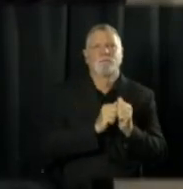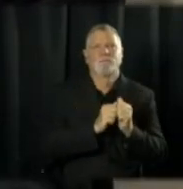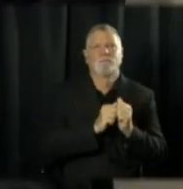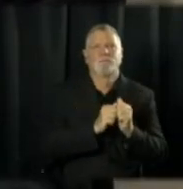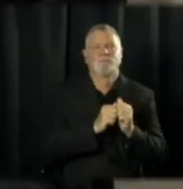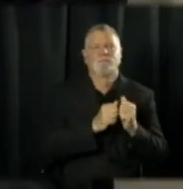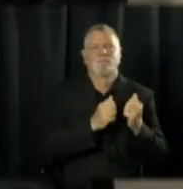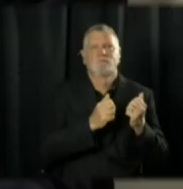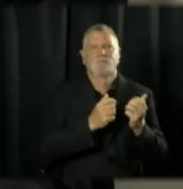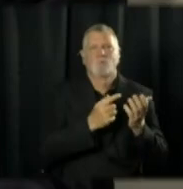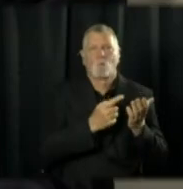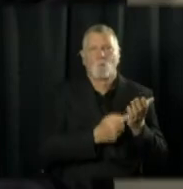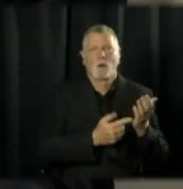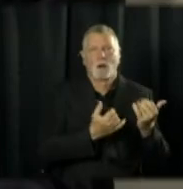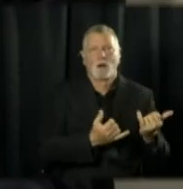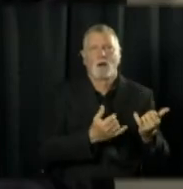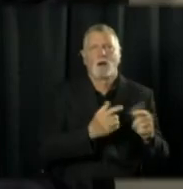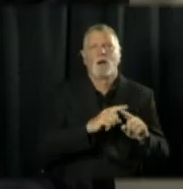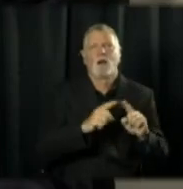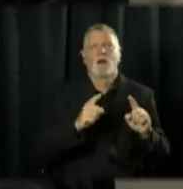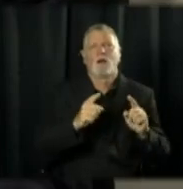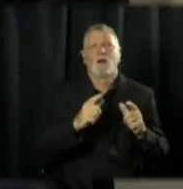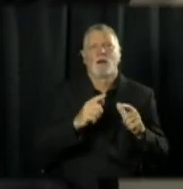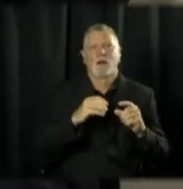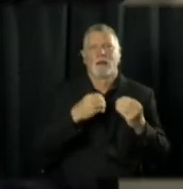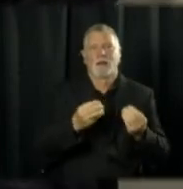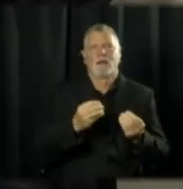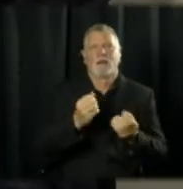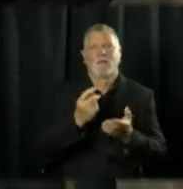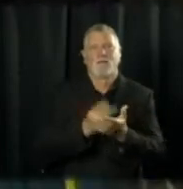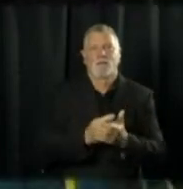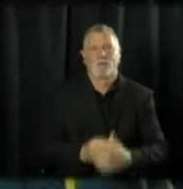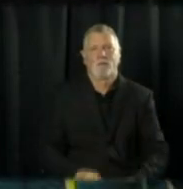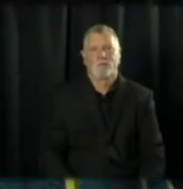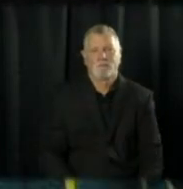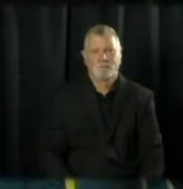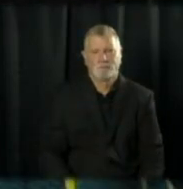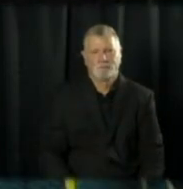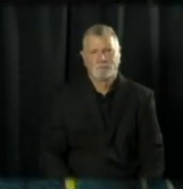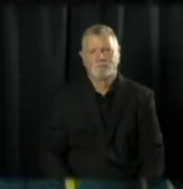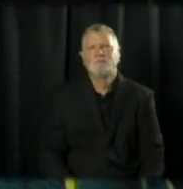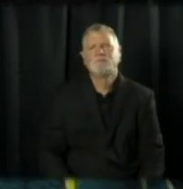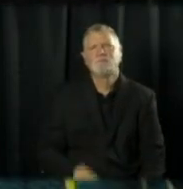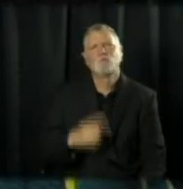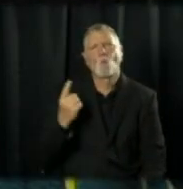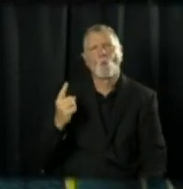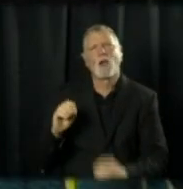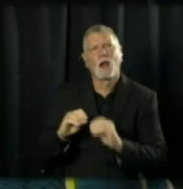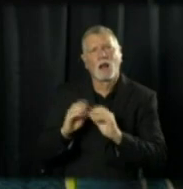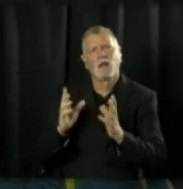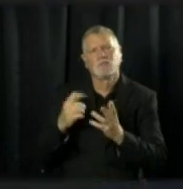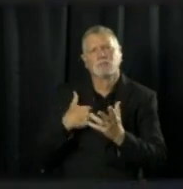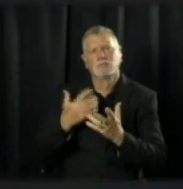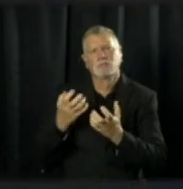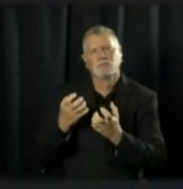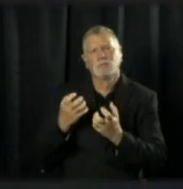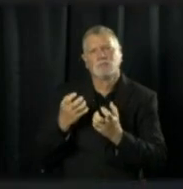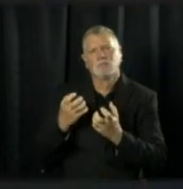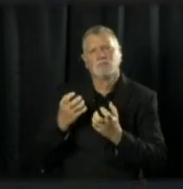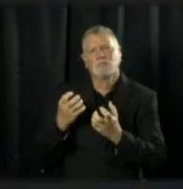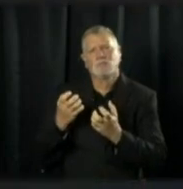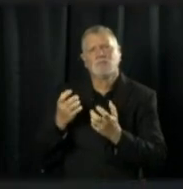la agencia de público-privadas, que ya se deben emitir pronto las aprobaciones. Una